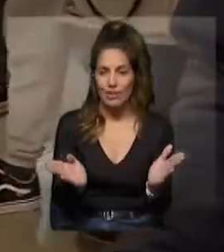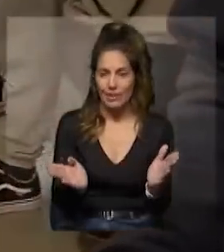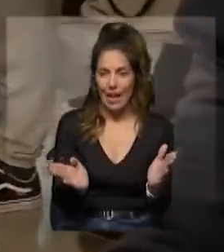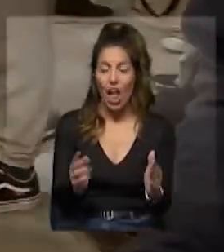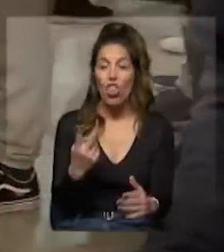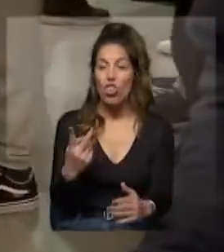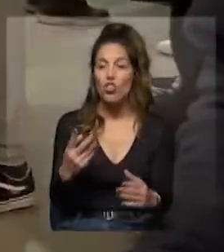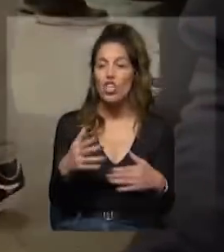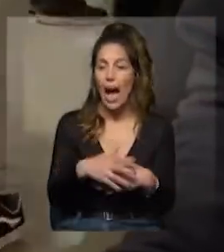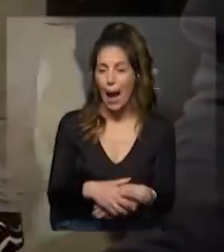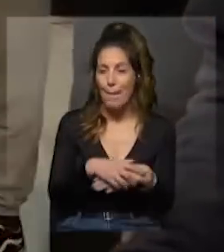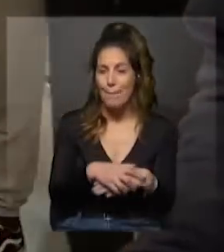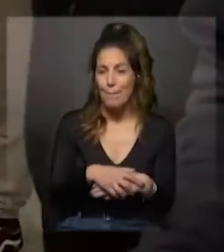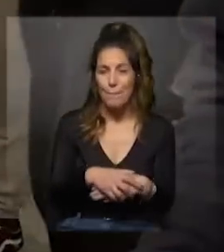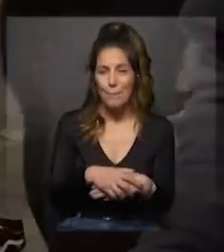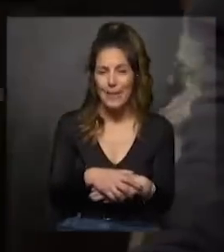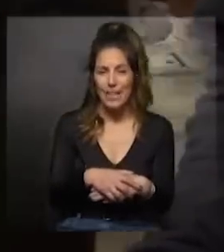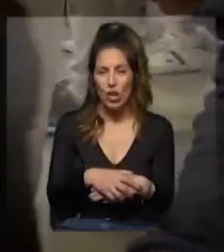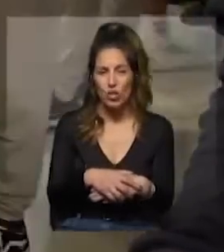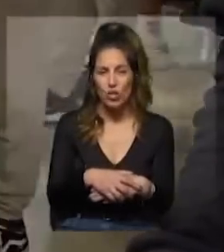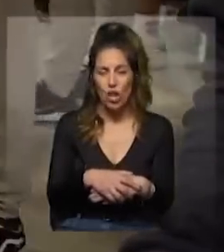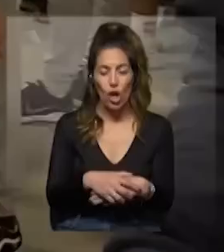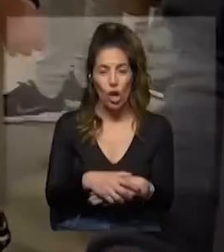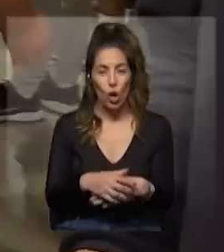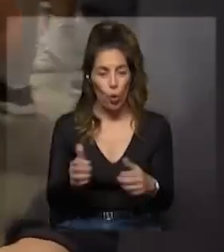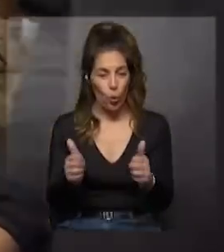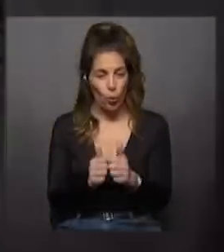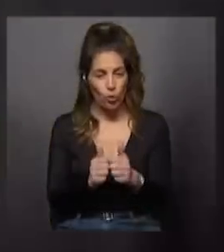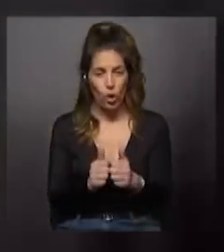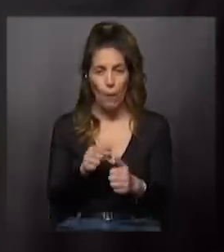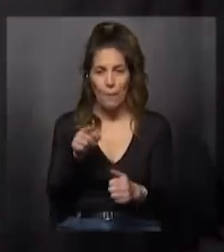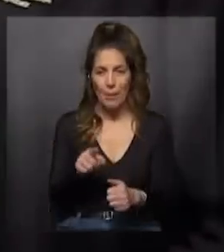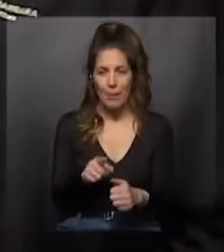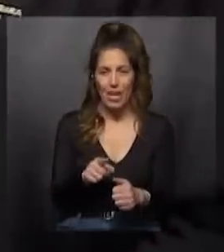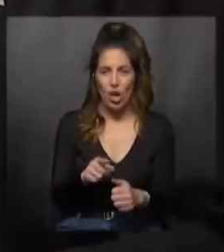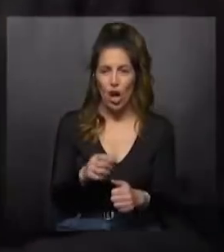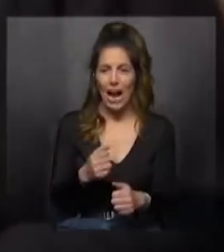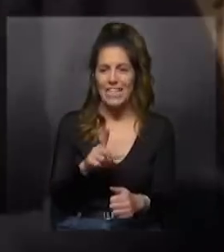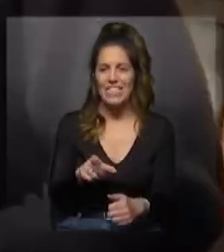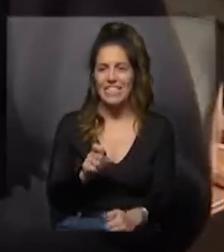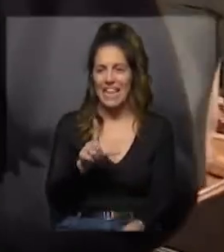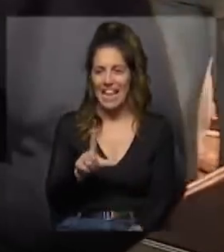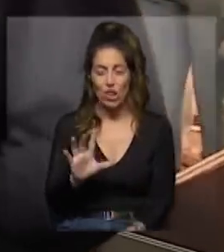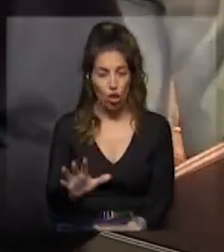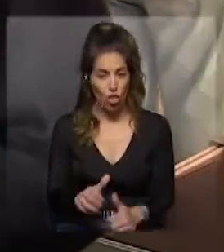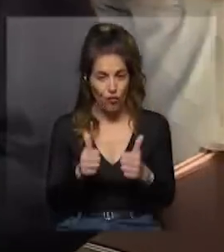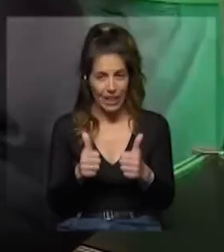dos amigos o amigos y amigas que están con nosotros primero voy a presentar a Axel Axel Todo bien todo bien c ingeniero de cci